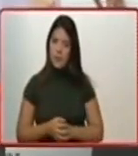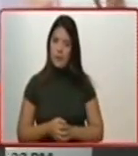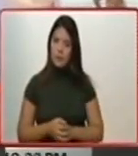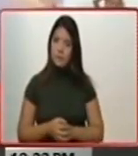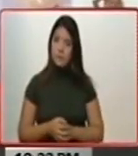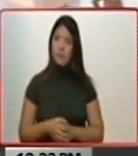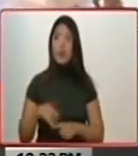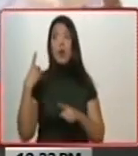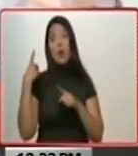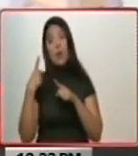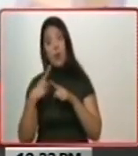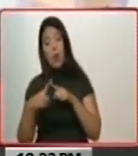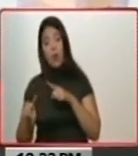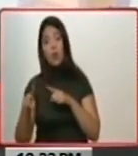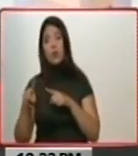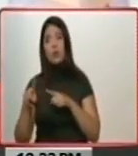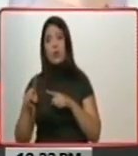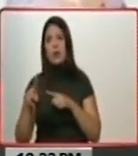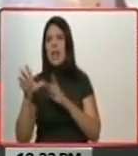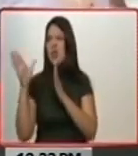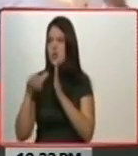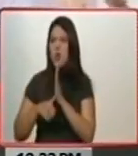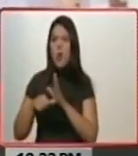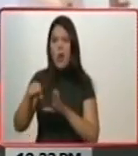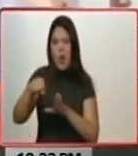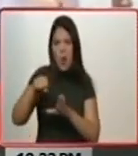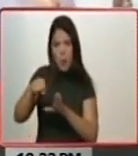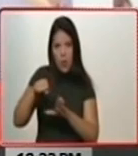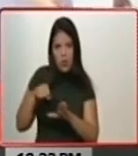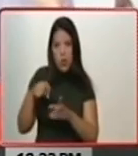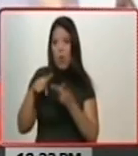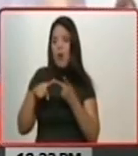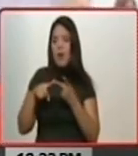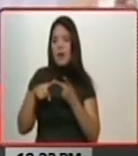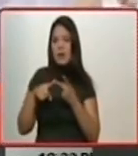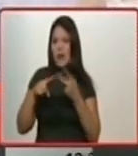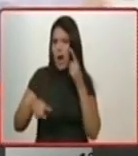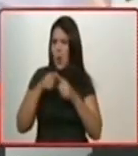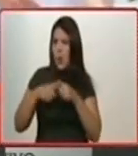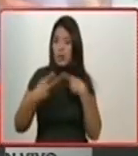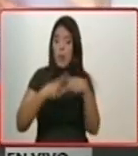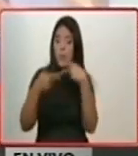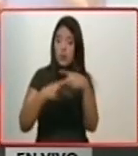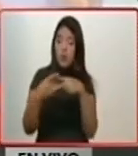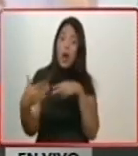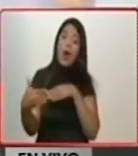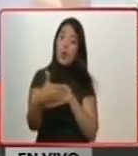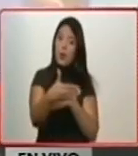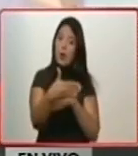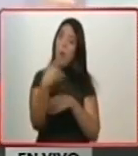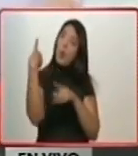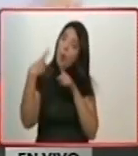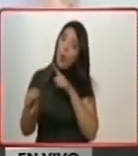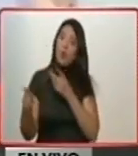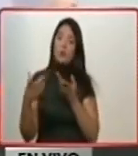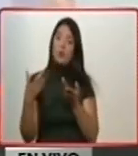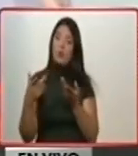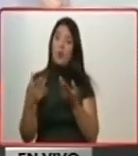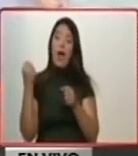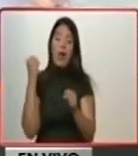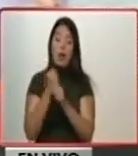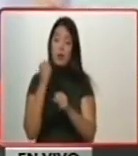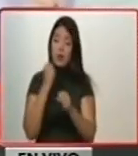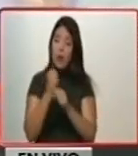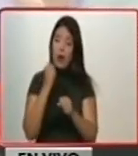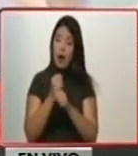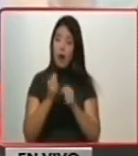otras partes les quitan los motores, le quitan las herramientas, los medios de producción a los pescadores, a las pescadoras, a los